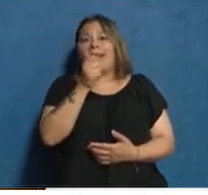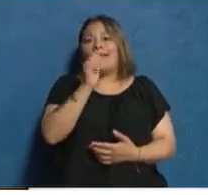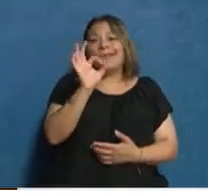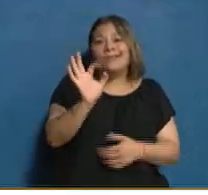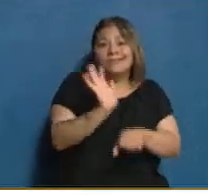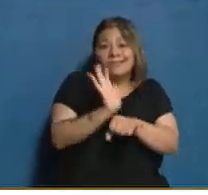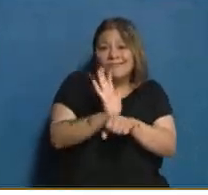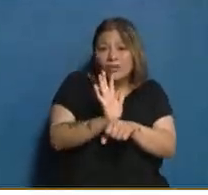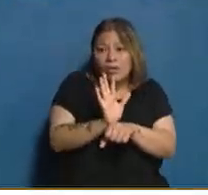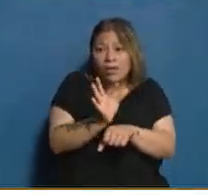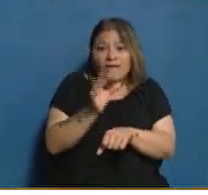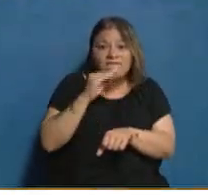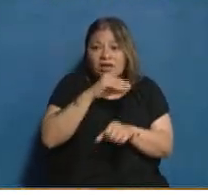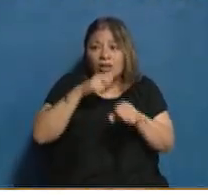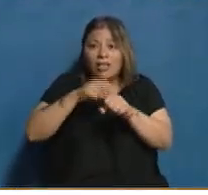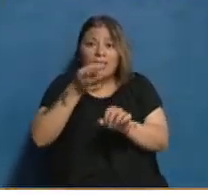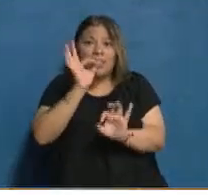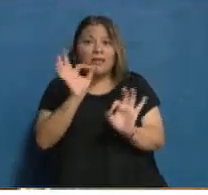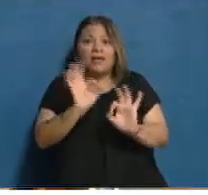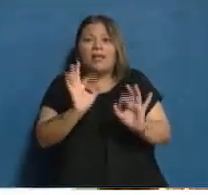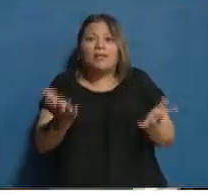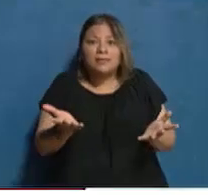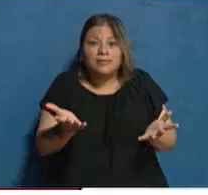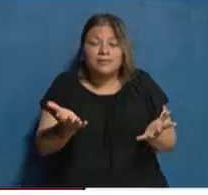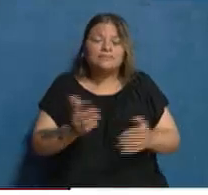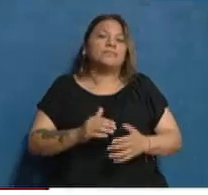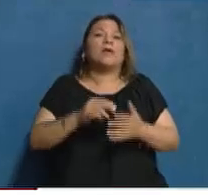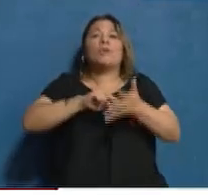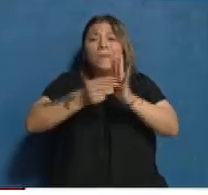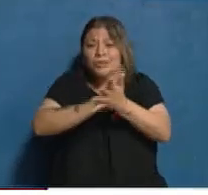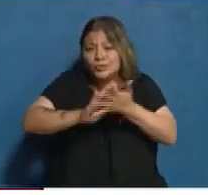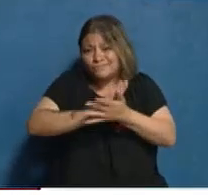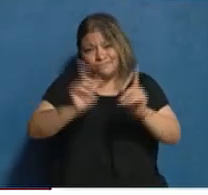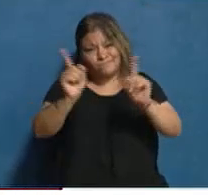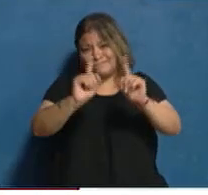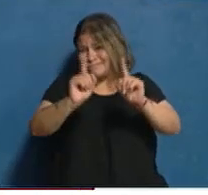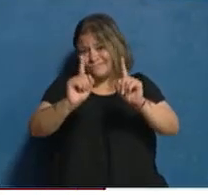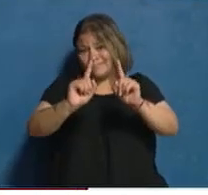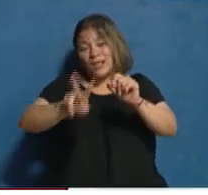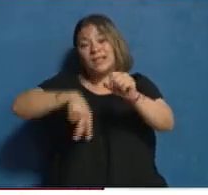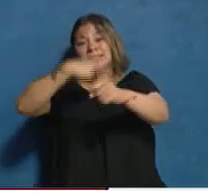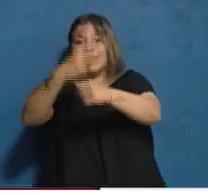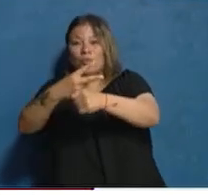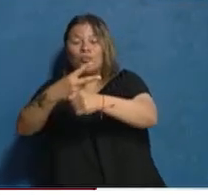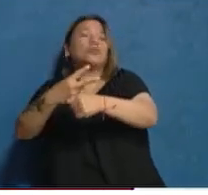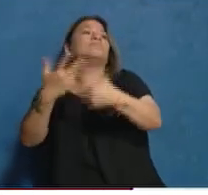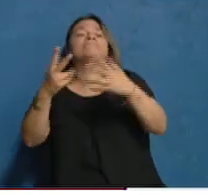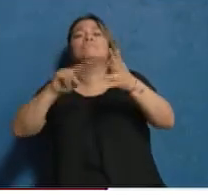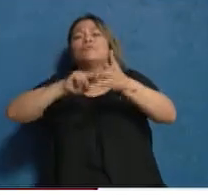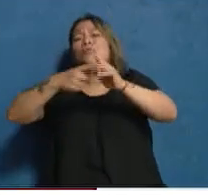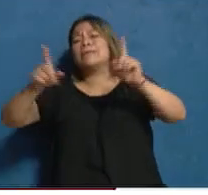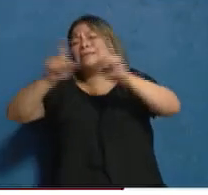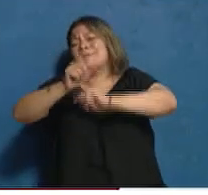a poder tomar nada. No va a resolver el problema que plantea. Segundo, va a tener efectos secundarios o efectos colaterales